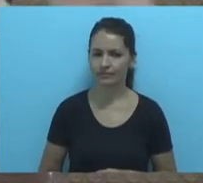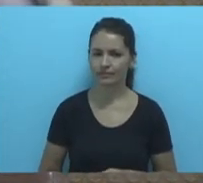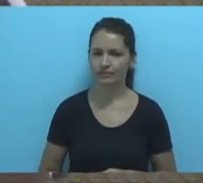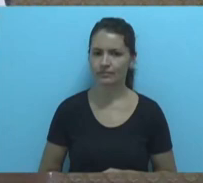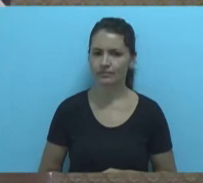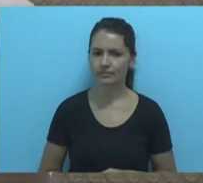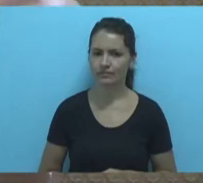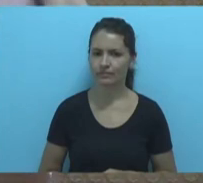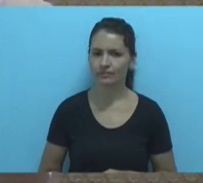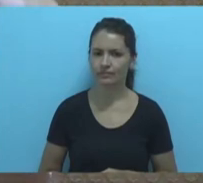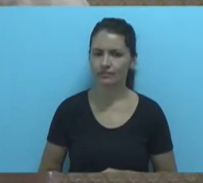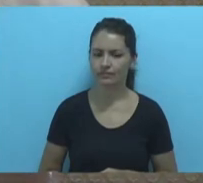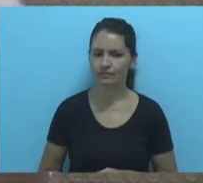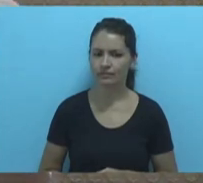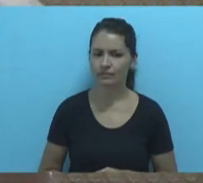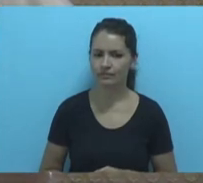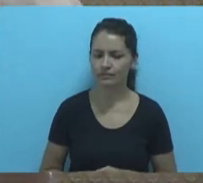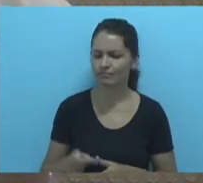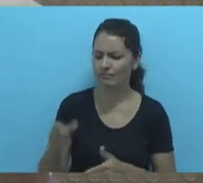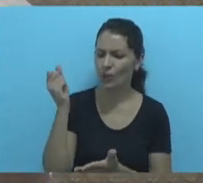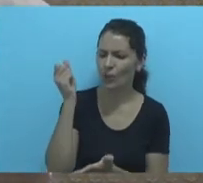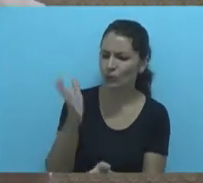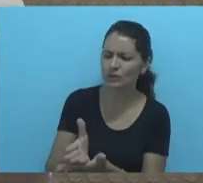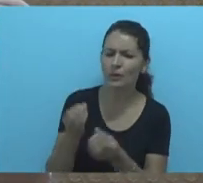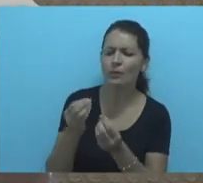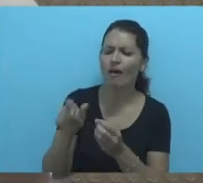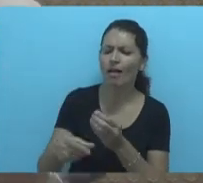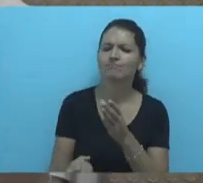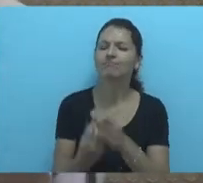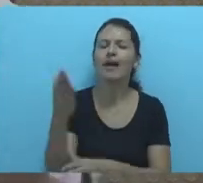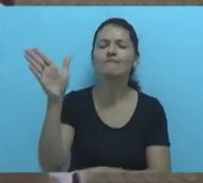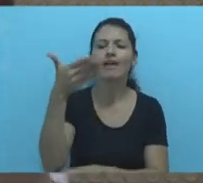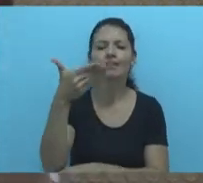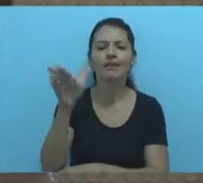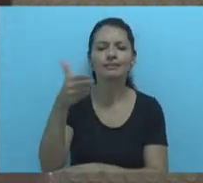A Belgrano le llegaron a hacer juicio y lo metieron preso por inventar la bandera.